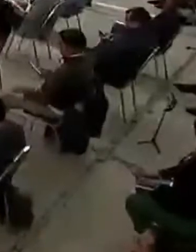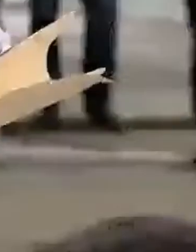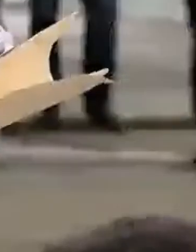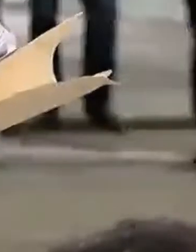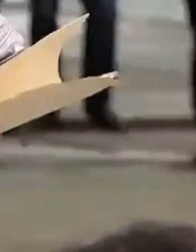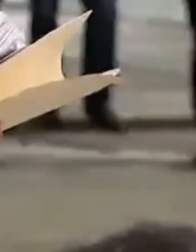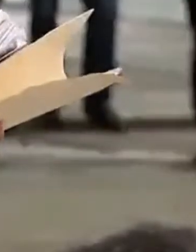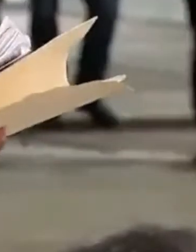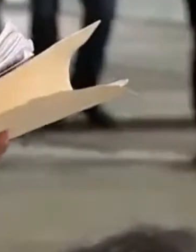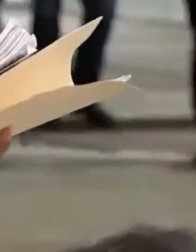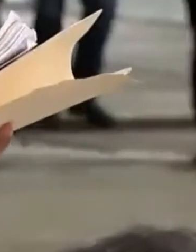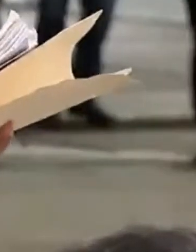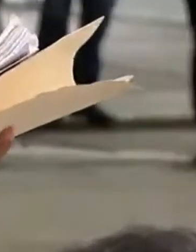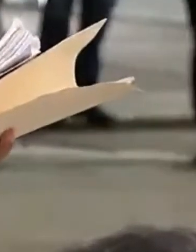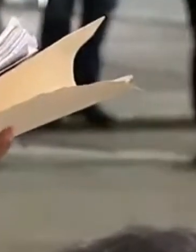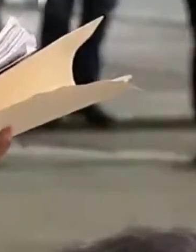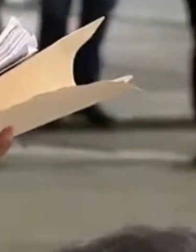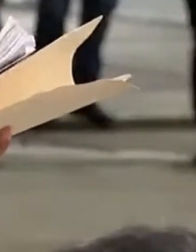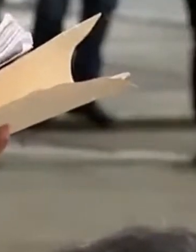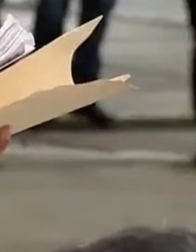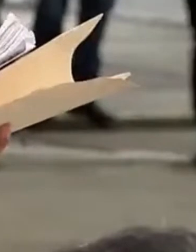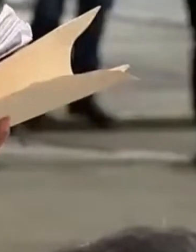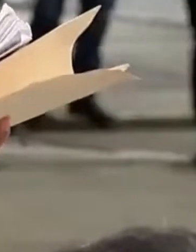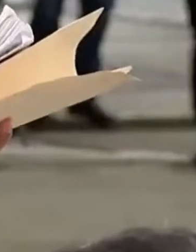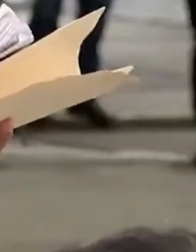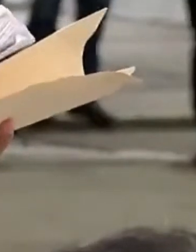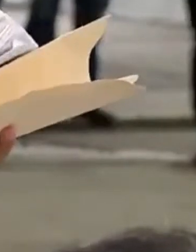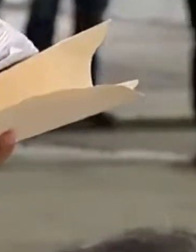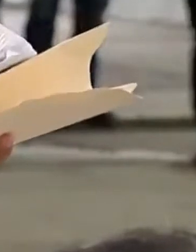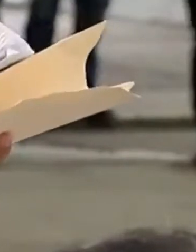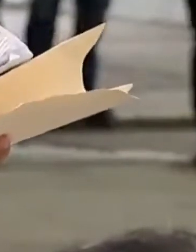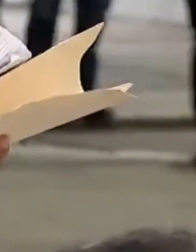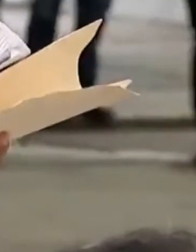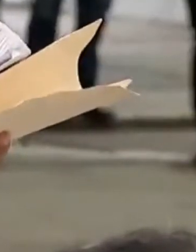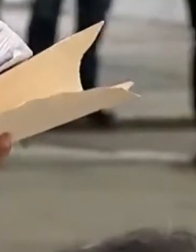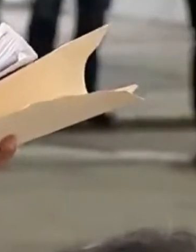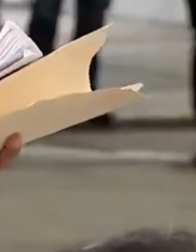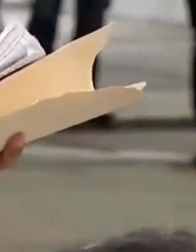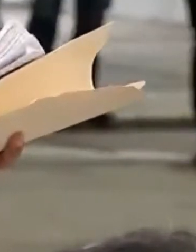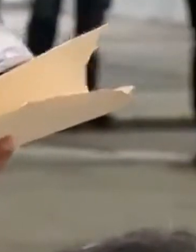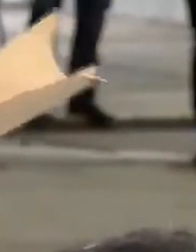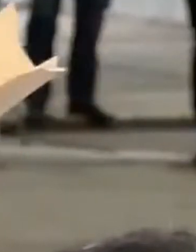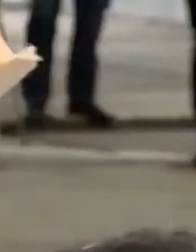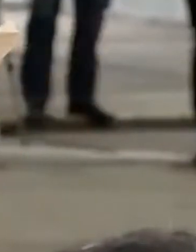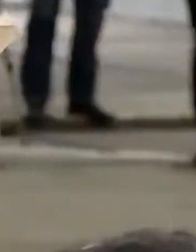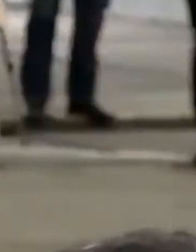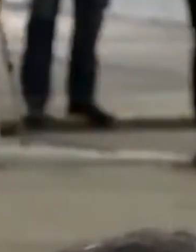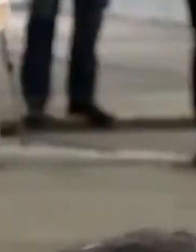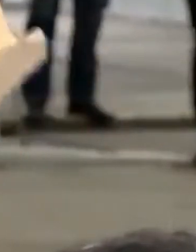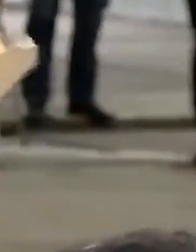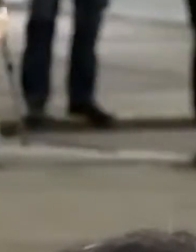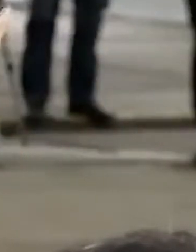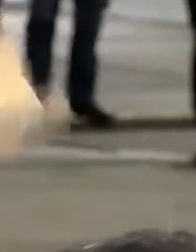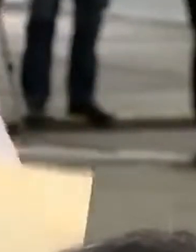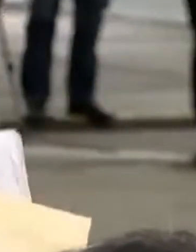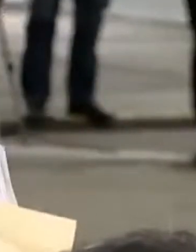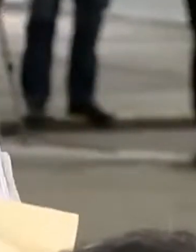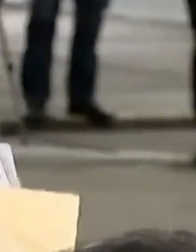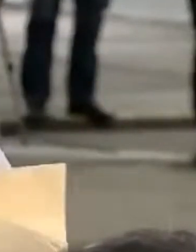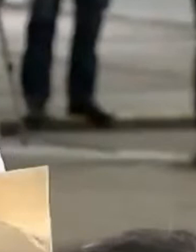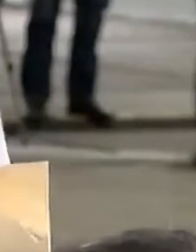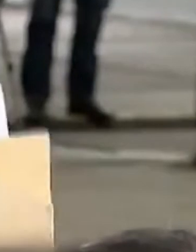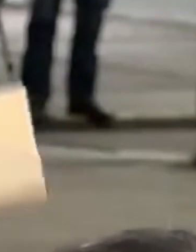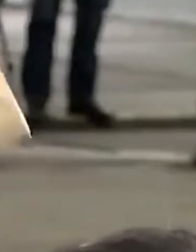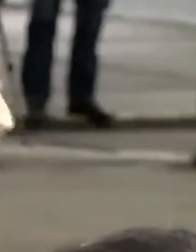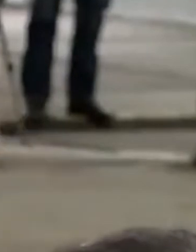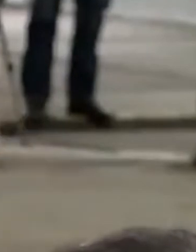80 años. Ahí ha hecho la denuncia la Asociación de Usuarios del Río Guayalejo, quienes lo están viendo ahorita y quienes están esperando que